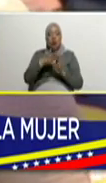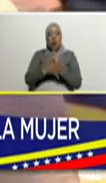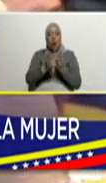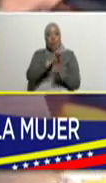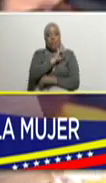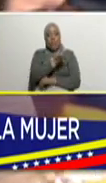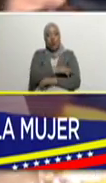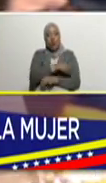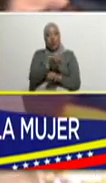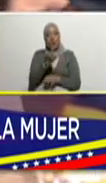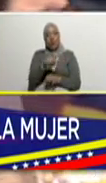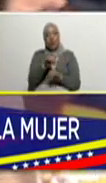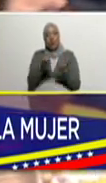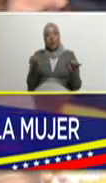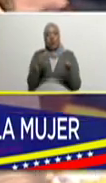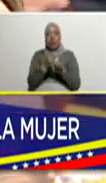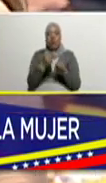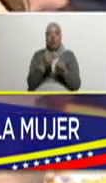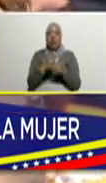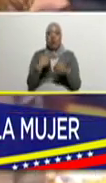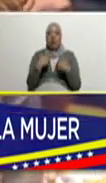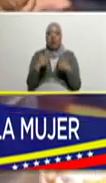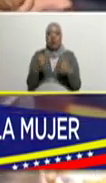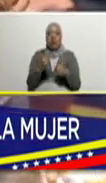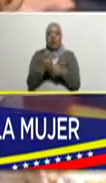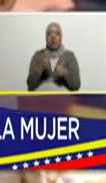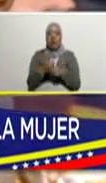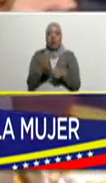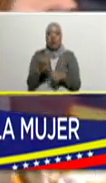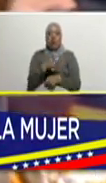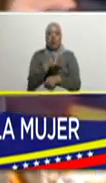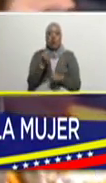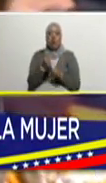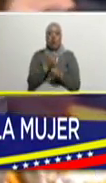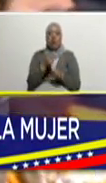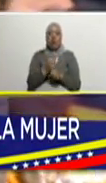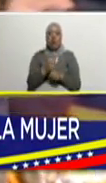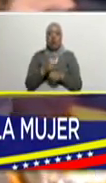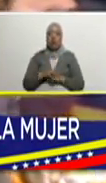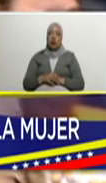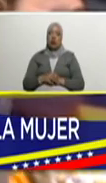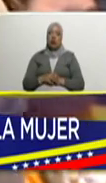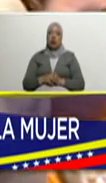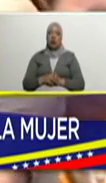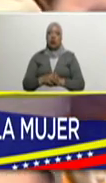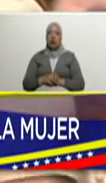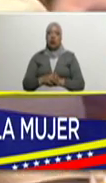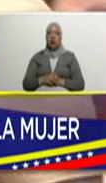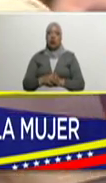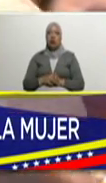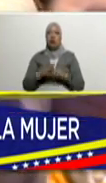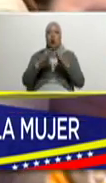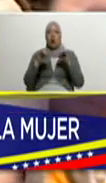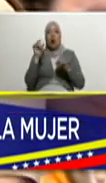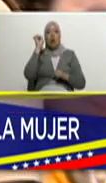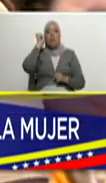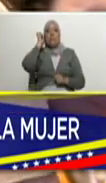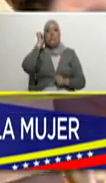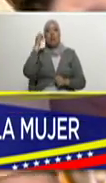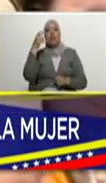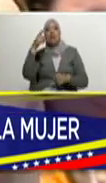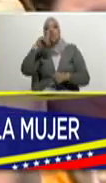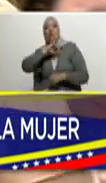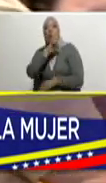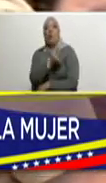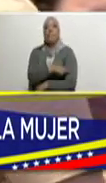Poder Popular también para la educación universitaria. La idea es que toda mujer que se